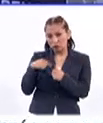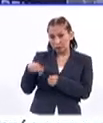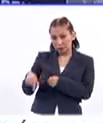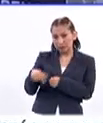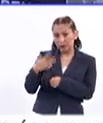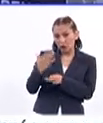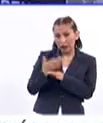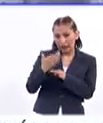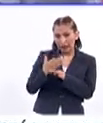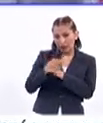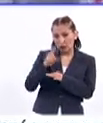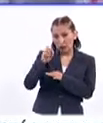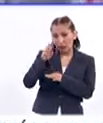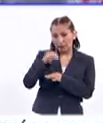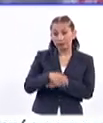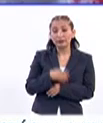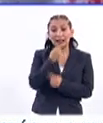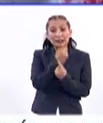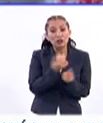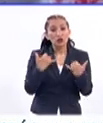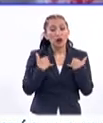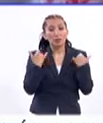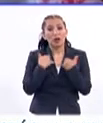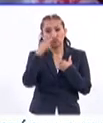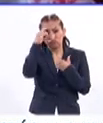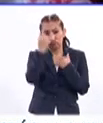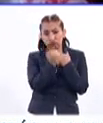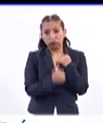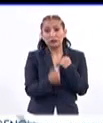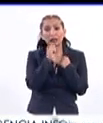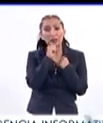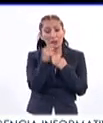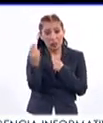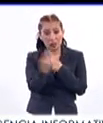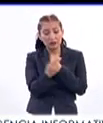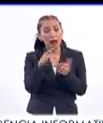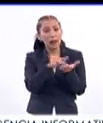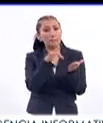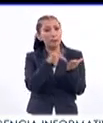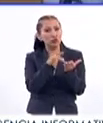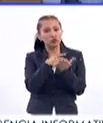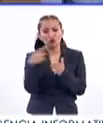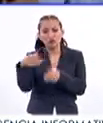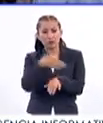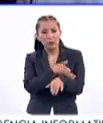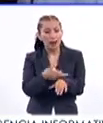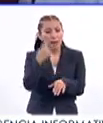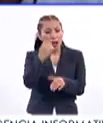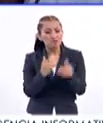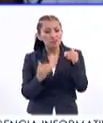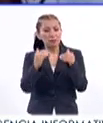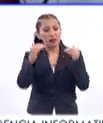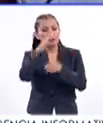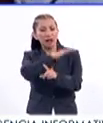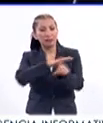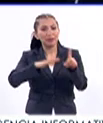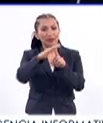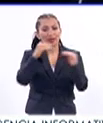como el que estamos en la UNAM. Los niños y jóvenes sobresalientes también necesitan el apoyo total de su familia para crecer